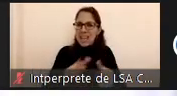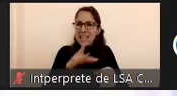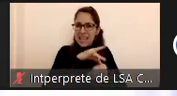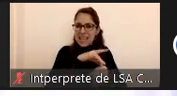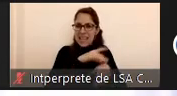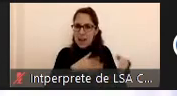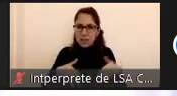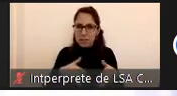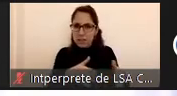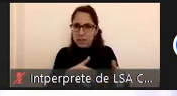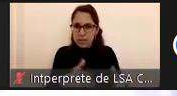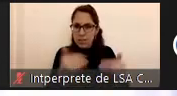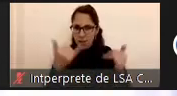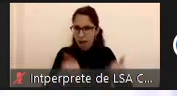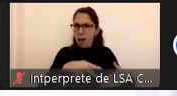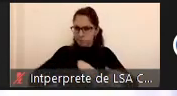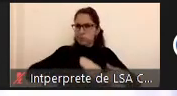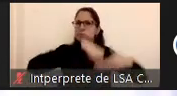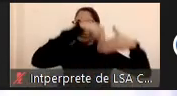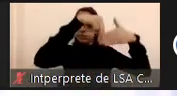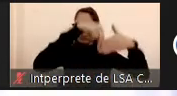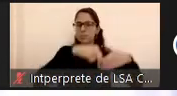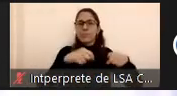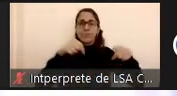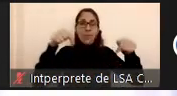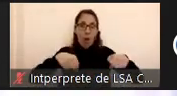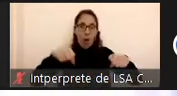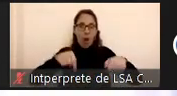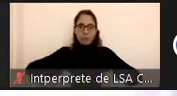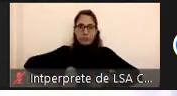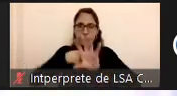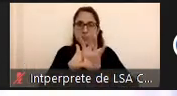disponibles en este encuentro sincrónico,